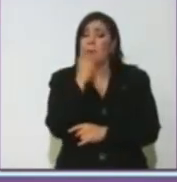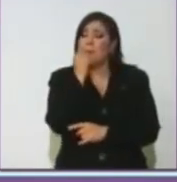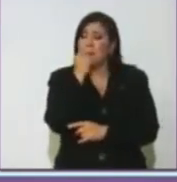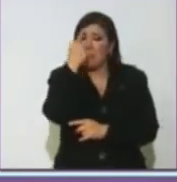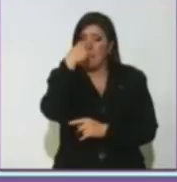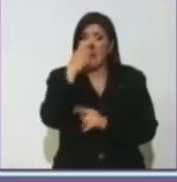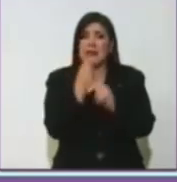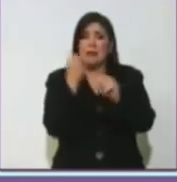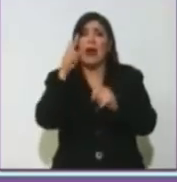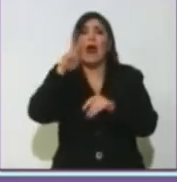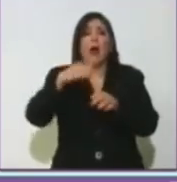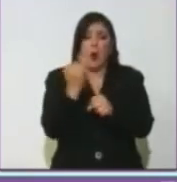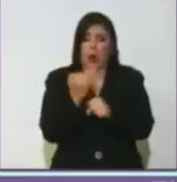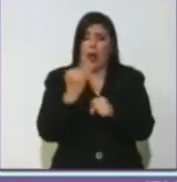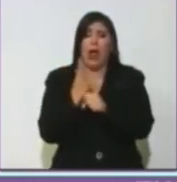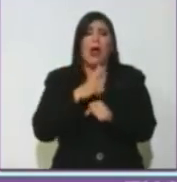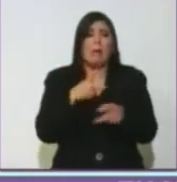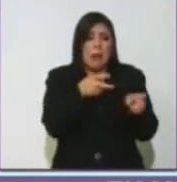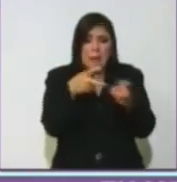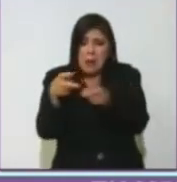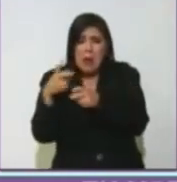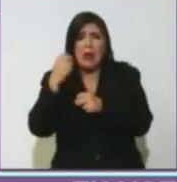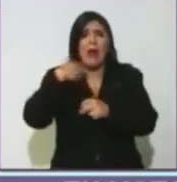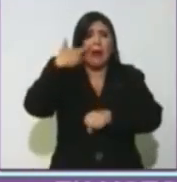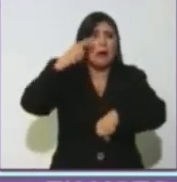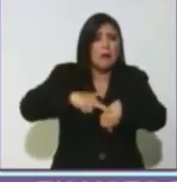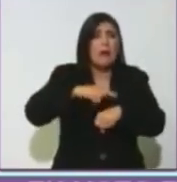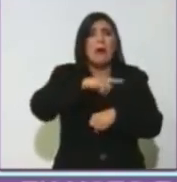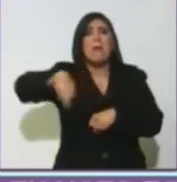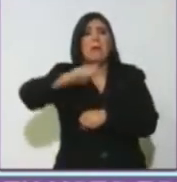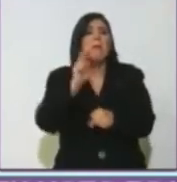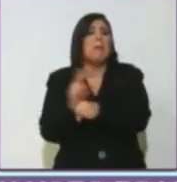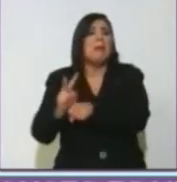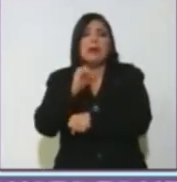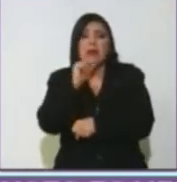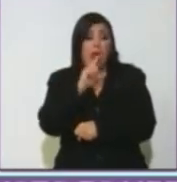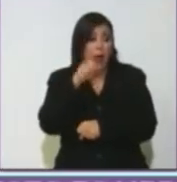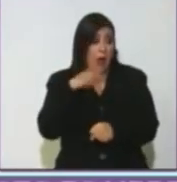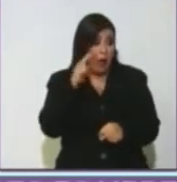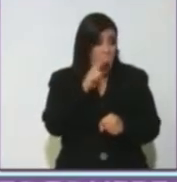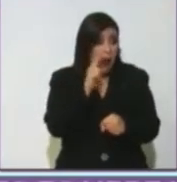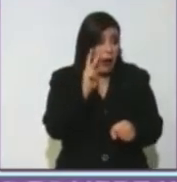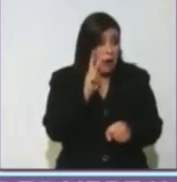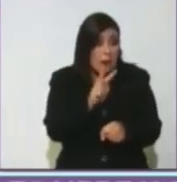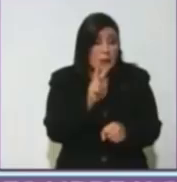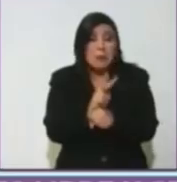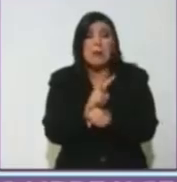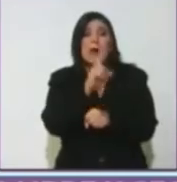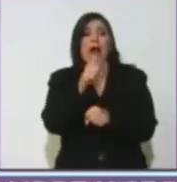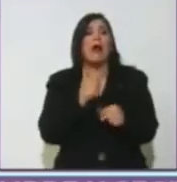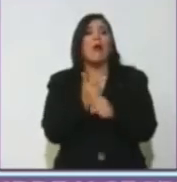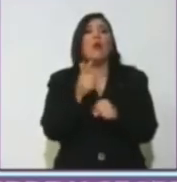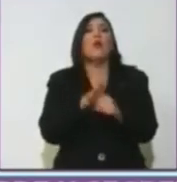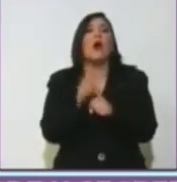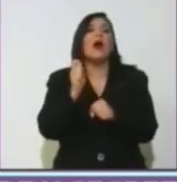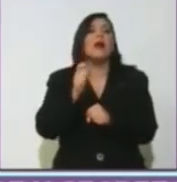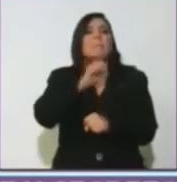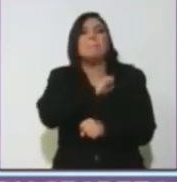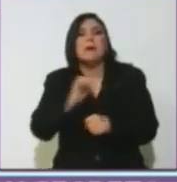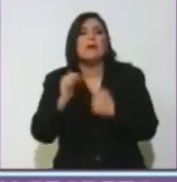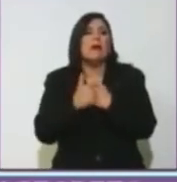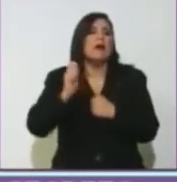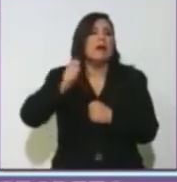suceden asalto suceden robos nadie vigila y cuando vigilan y se detectan al delincuente en esta ciudad no pasa nada